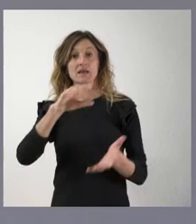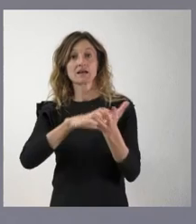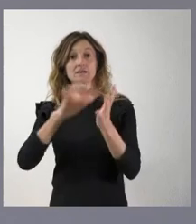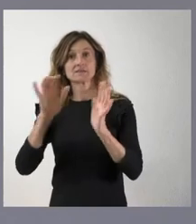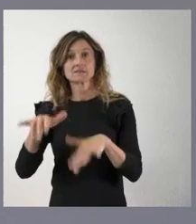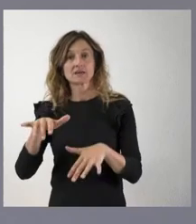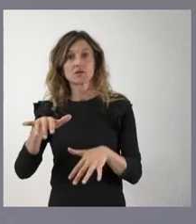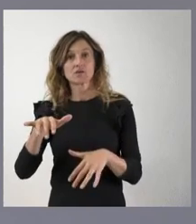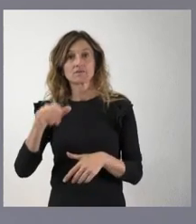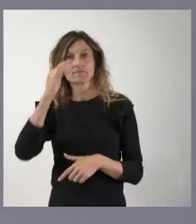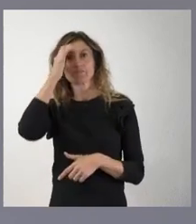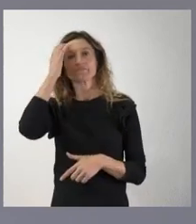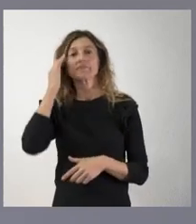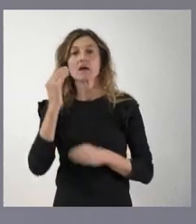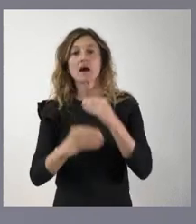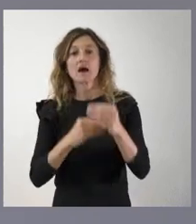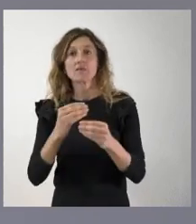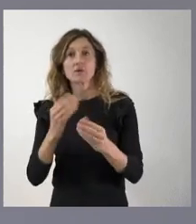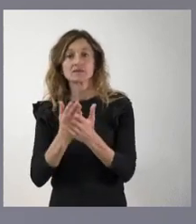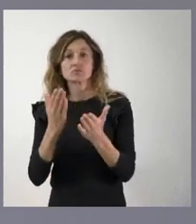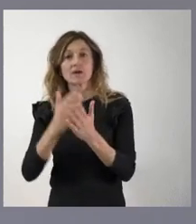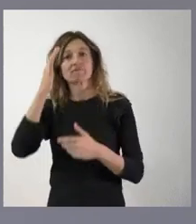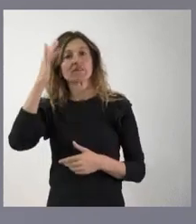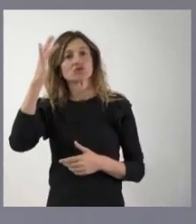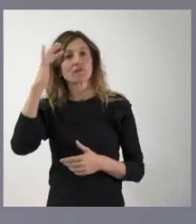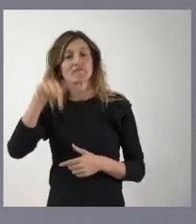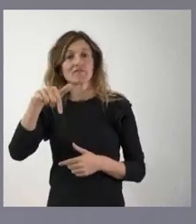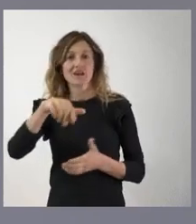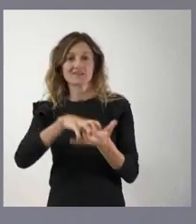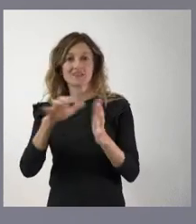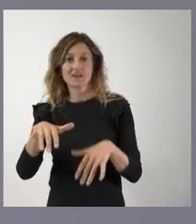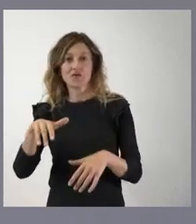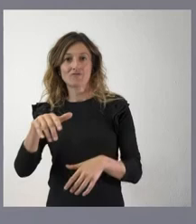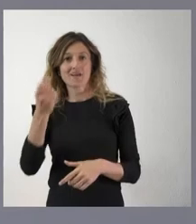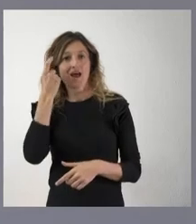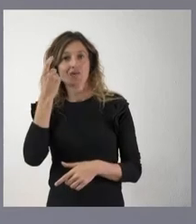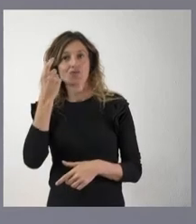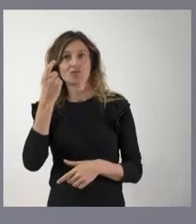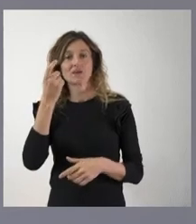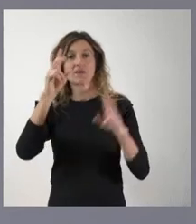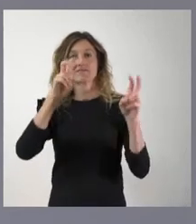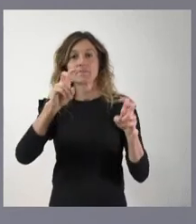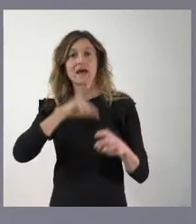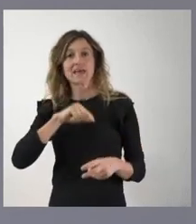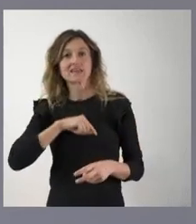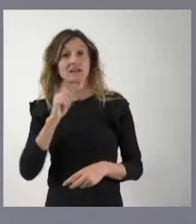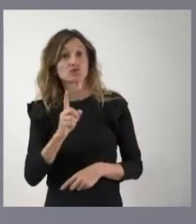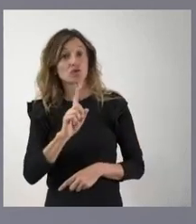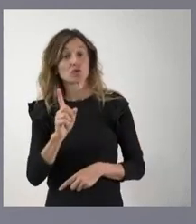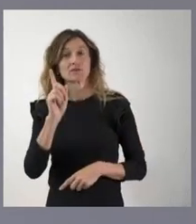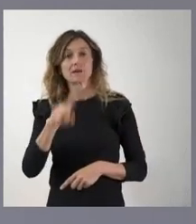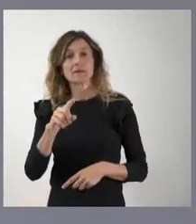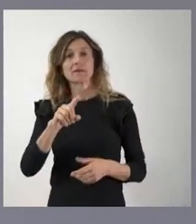hacemos posible que los alumnos estudien filosofía y la filosofía no solamente es estudiar grandes cuestiones éticas sino también